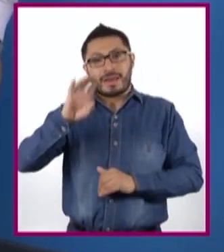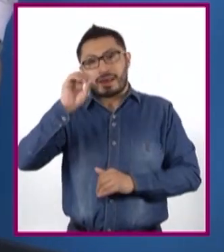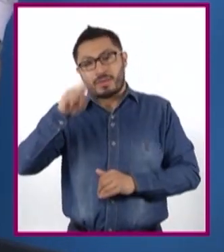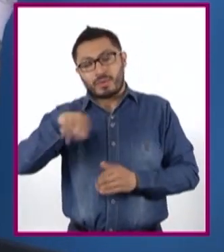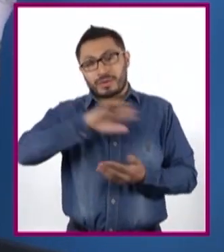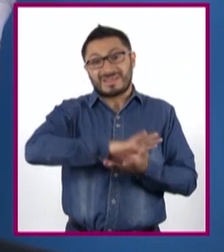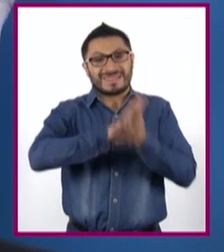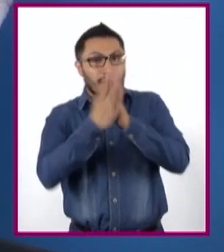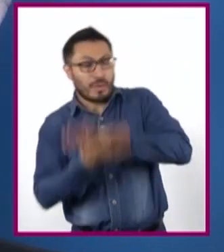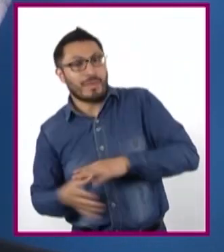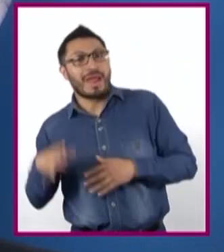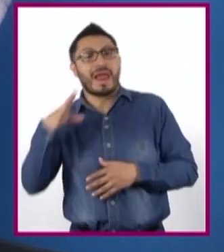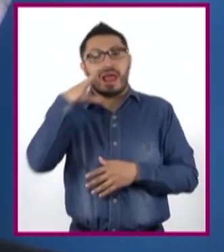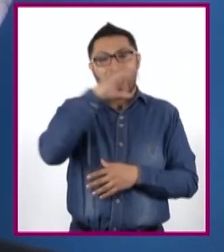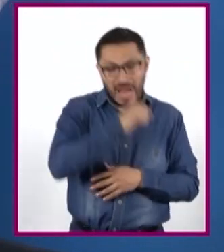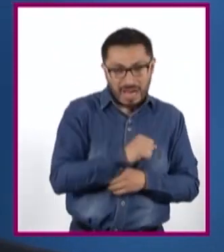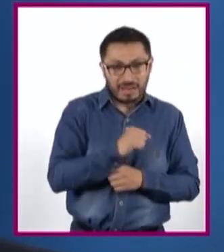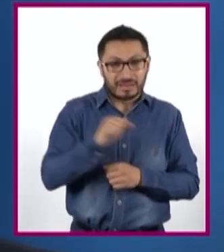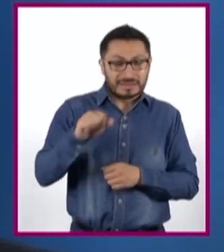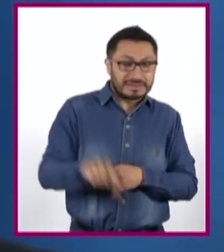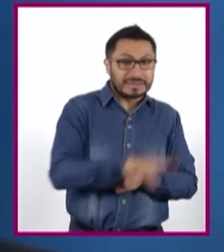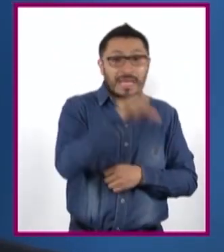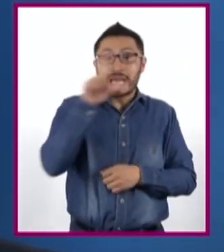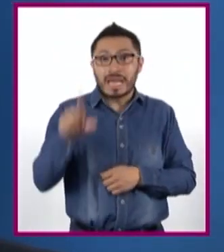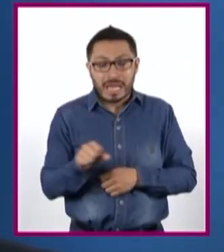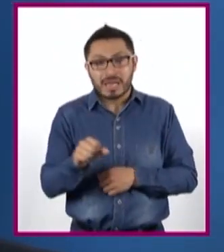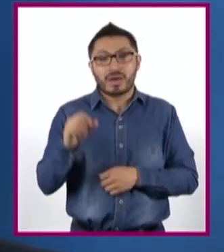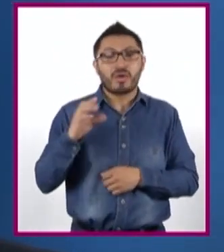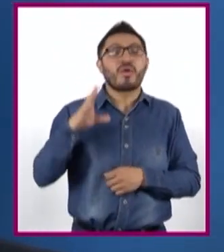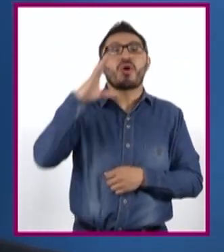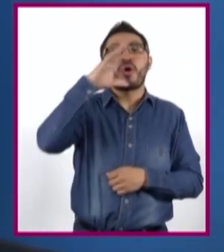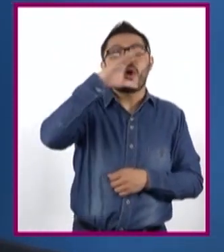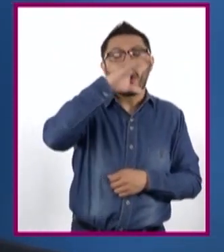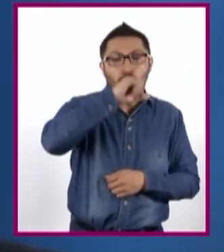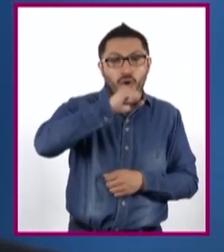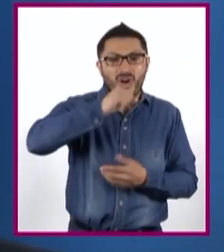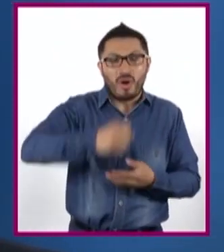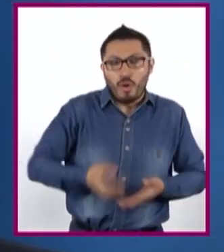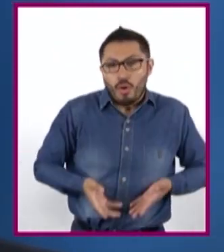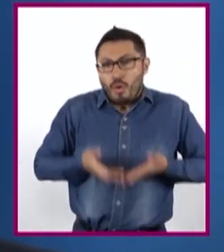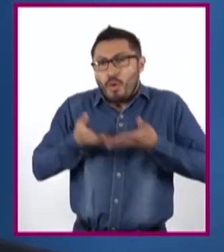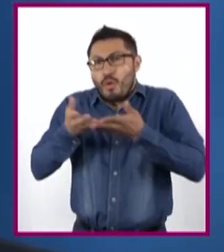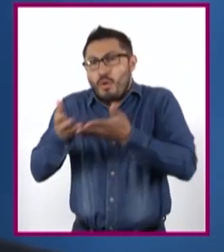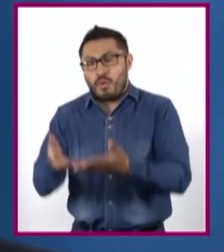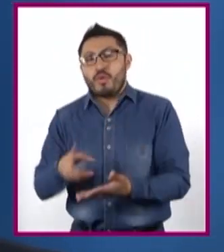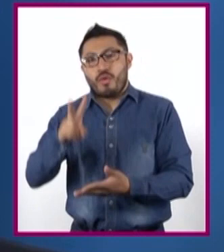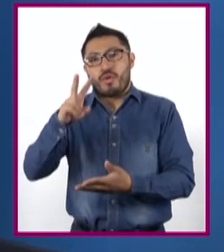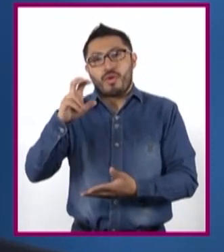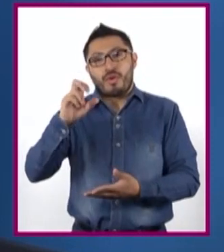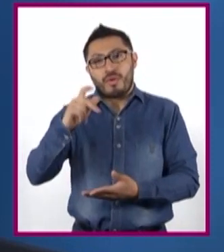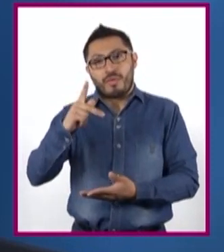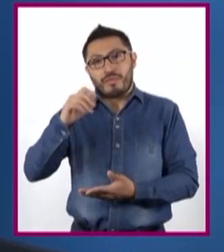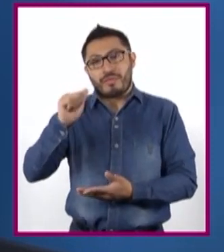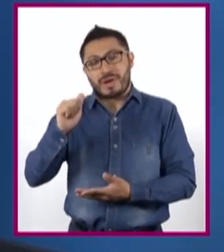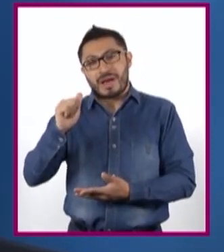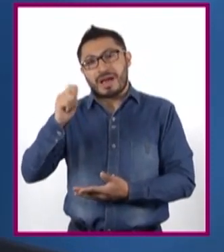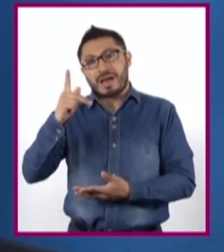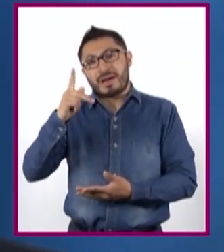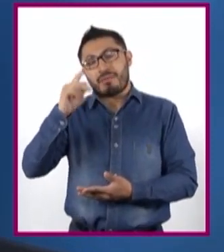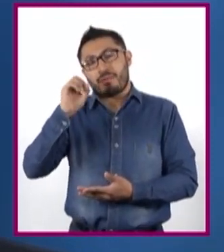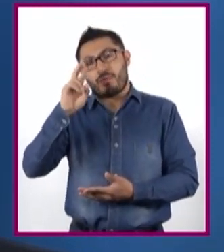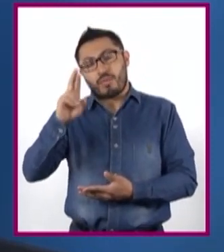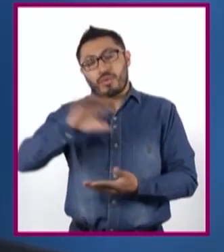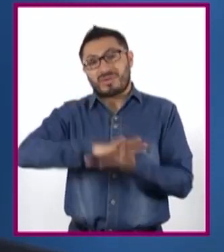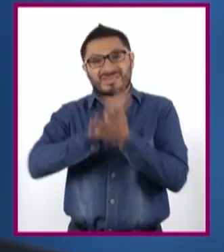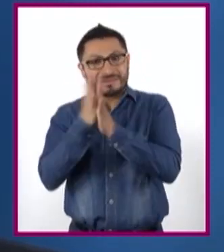calor. Luego, el calor hizo que el vapor moviera el pistón y las ruedas. Entonces se